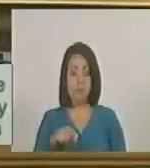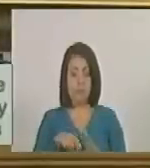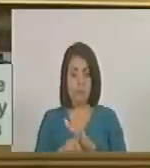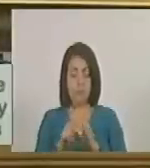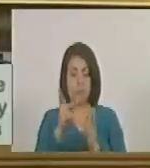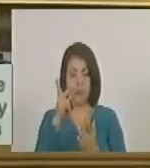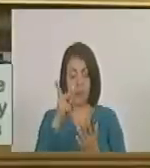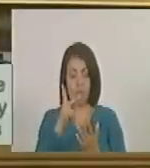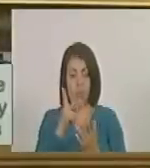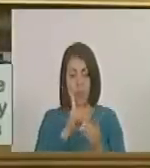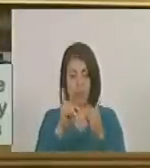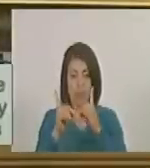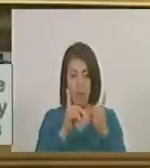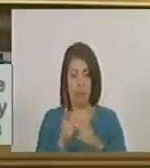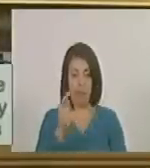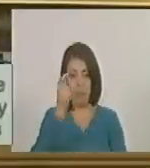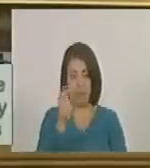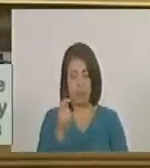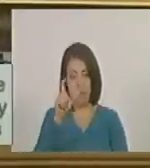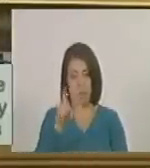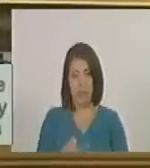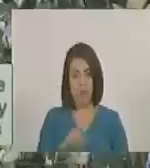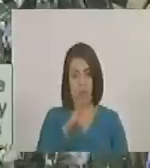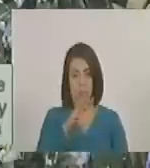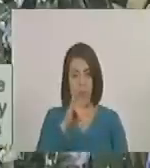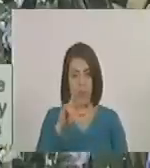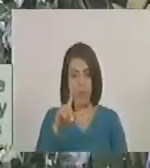segunda discusión al diputado Willy Medina.